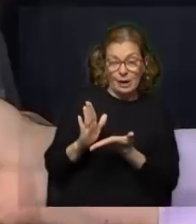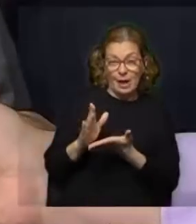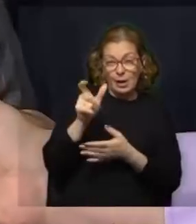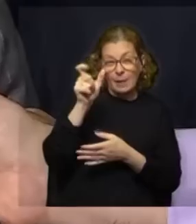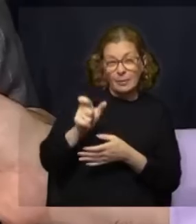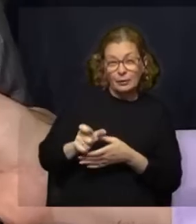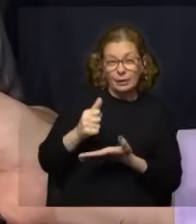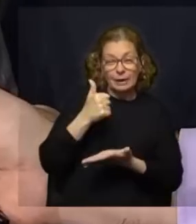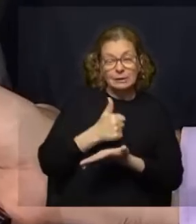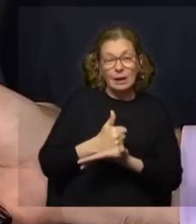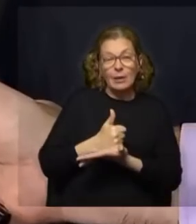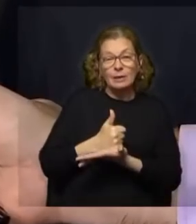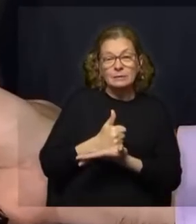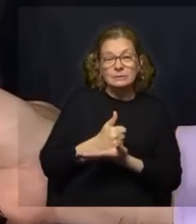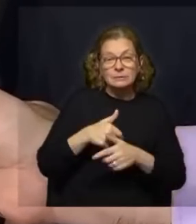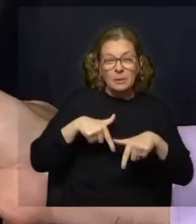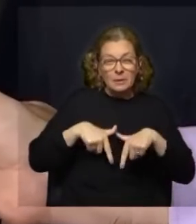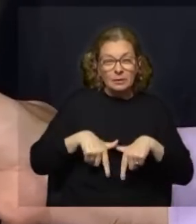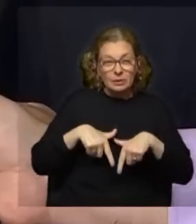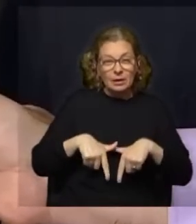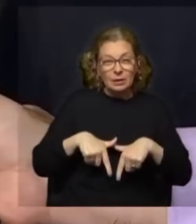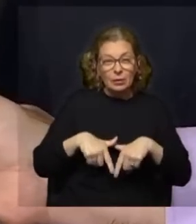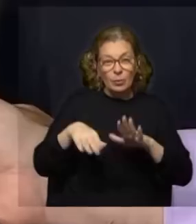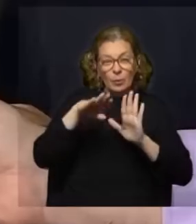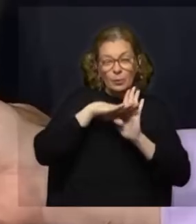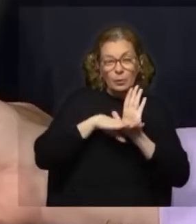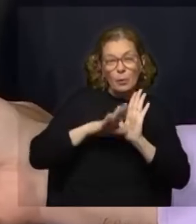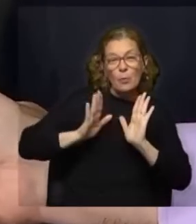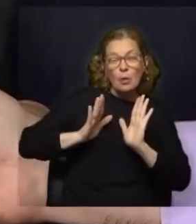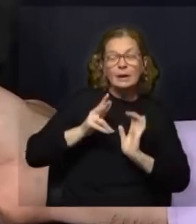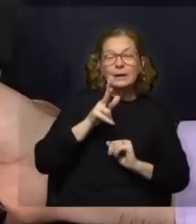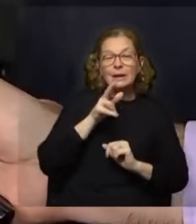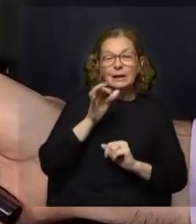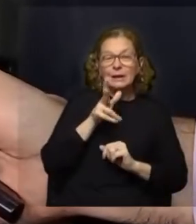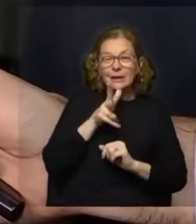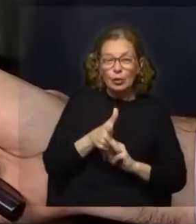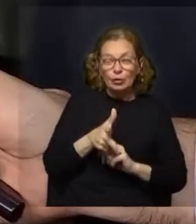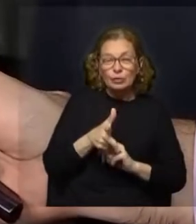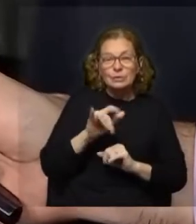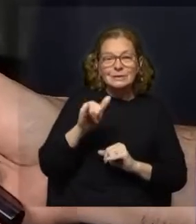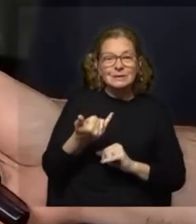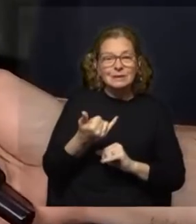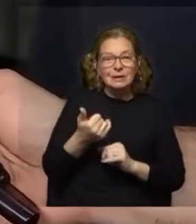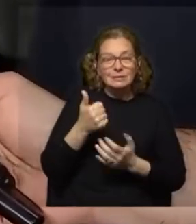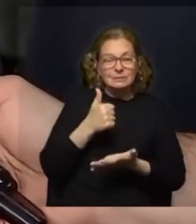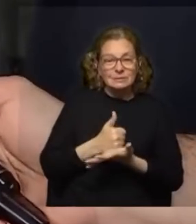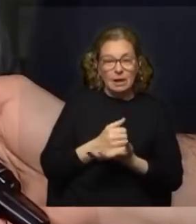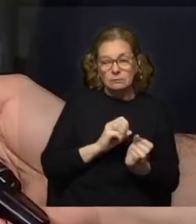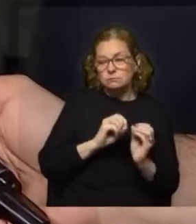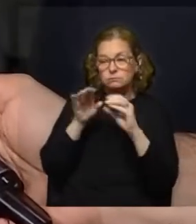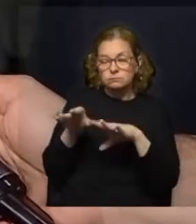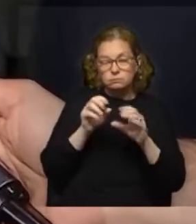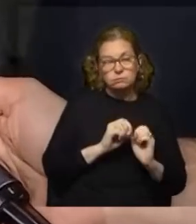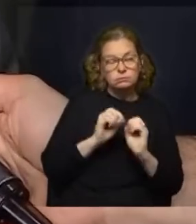personas que estaban por parte del ministerio en lo que es un programa mujeres con niños ya están previstos los relojos